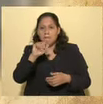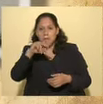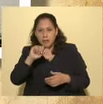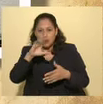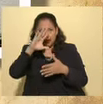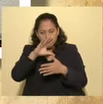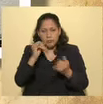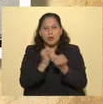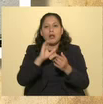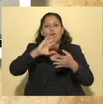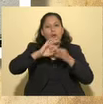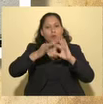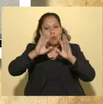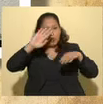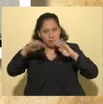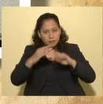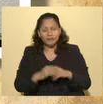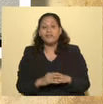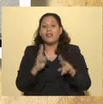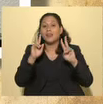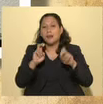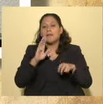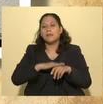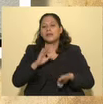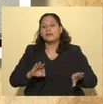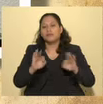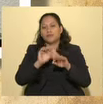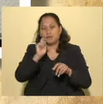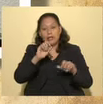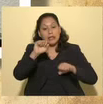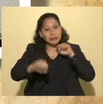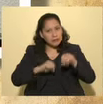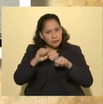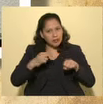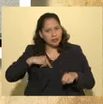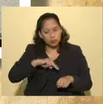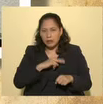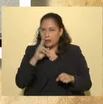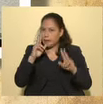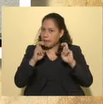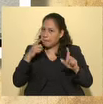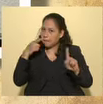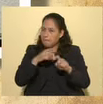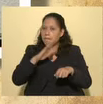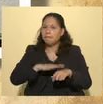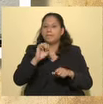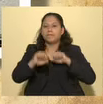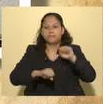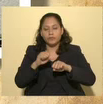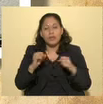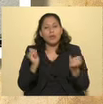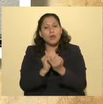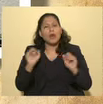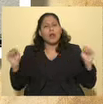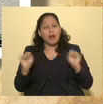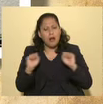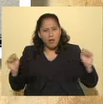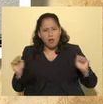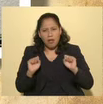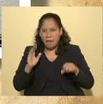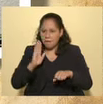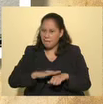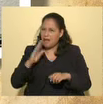Olímpicos. Un tema muy importante es la parte de ciclismo, que en este año le vamos a meter mucho el tema de ciclismo. La parte de la carrera, que es impresionante,